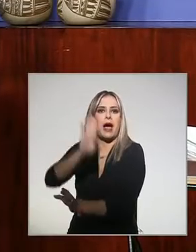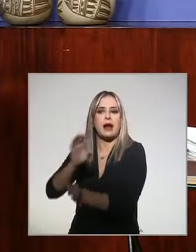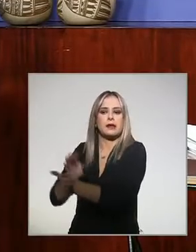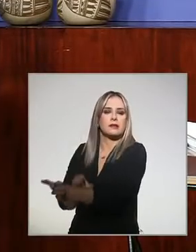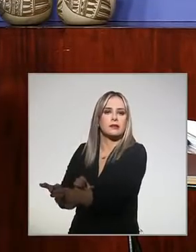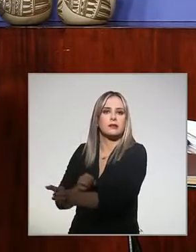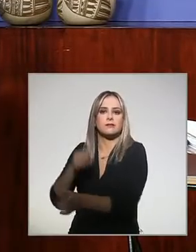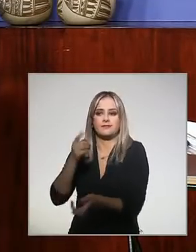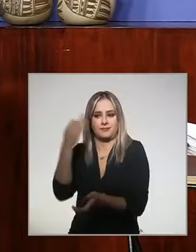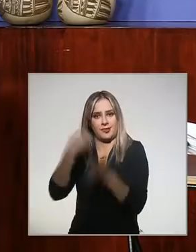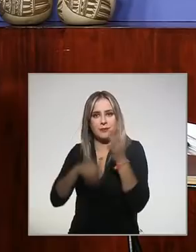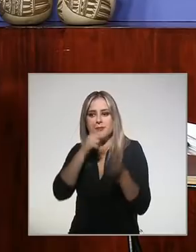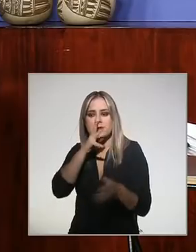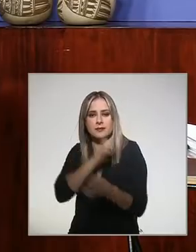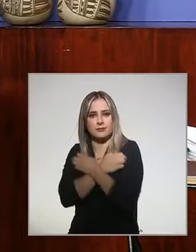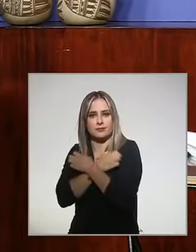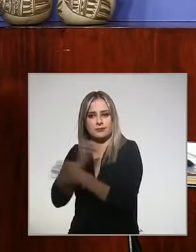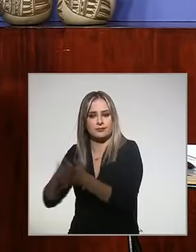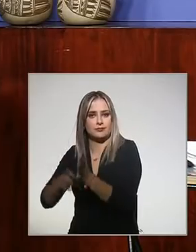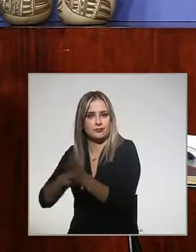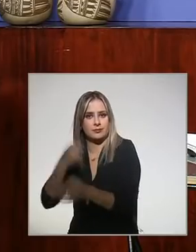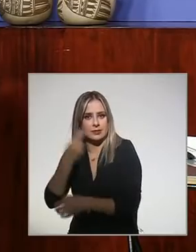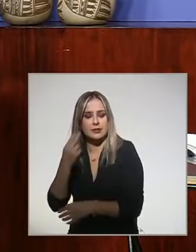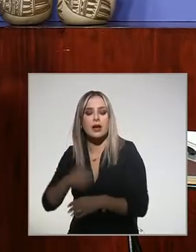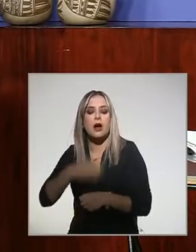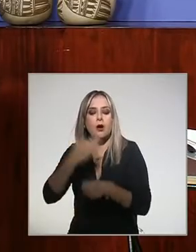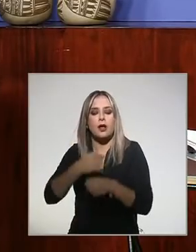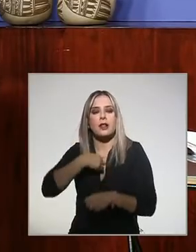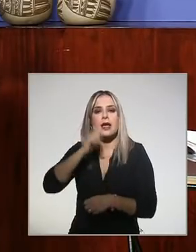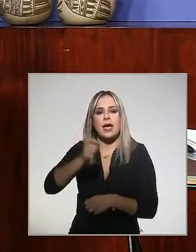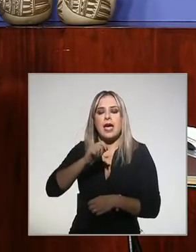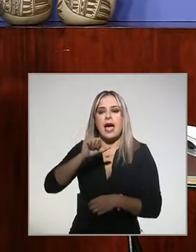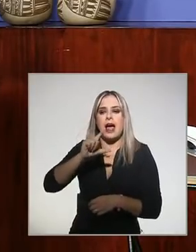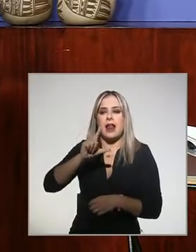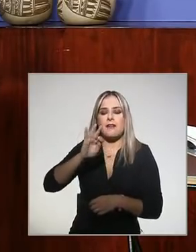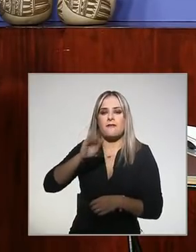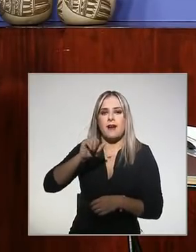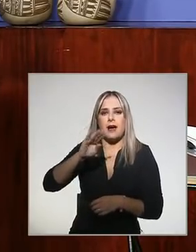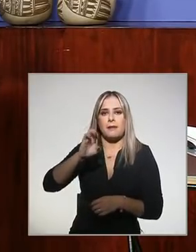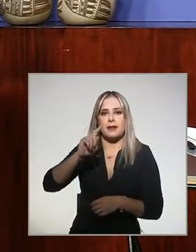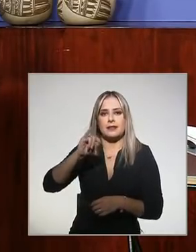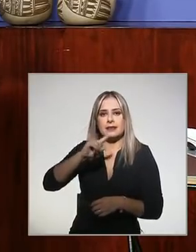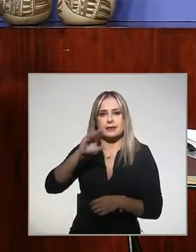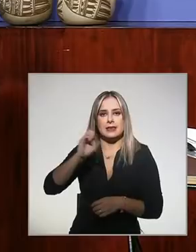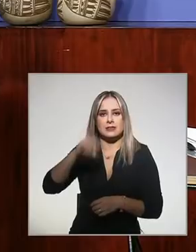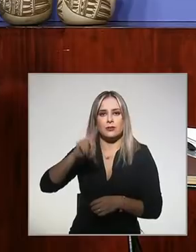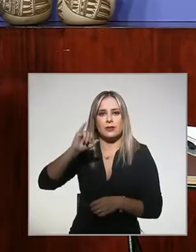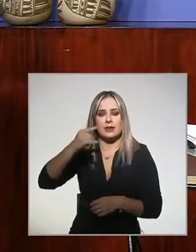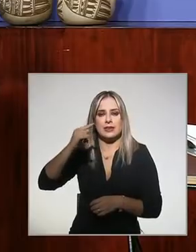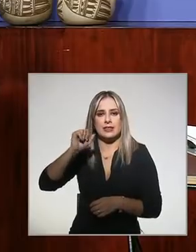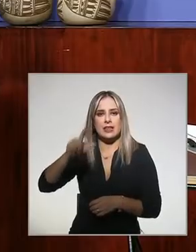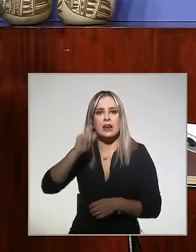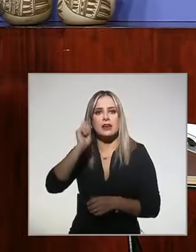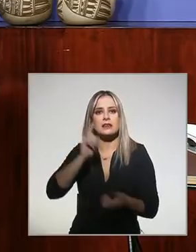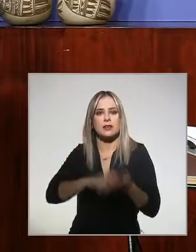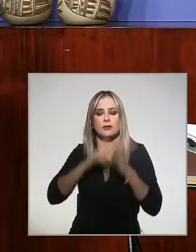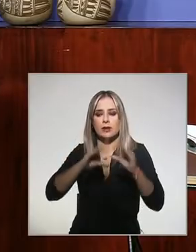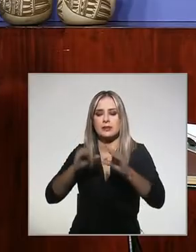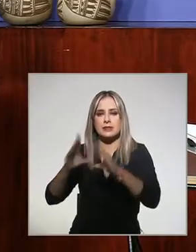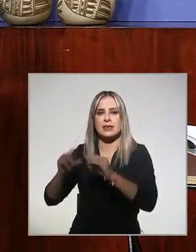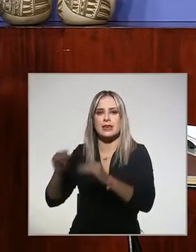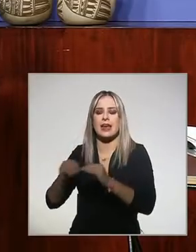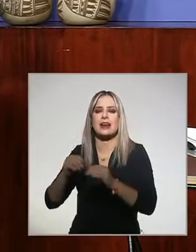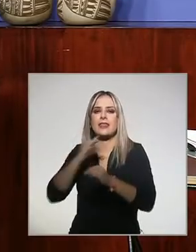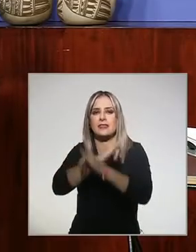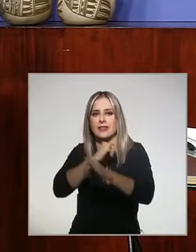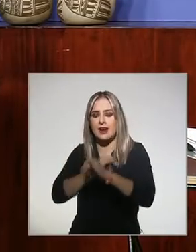manejan algunas investigaciones el término de la alfabetización digital, que es no es te dejo, sino te enseño a ti, hijo, qué es lo que estás viendo,